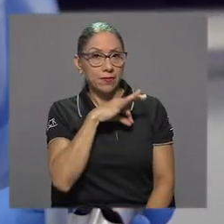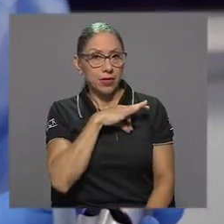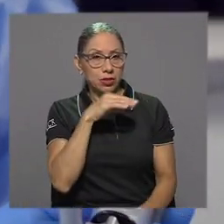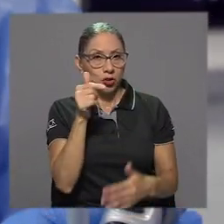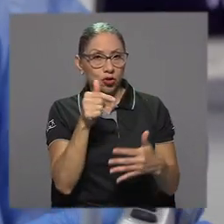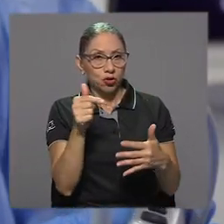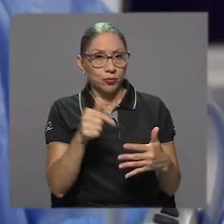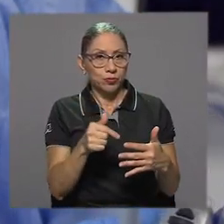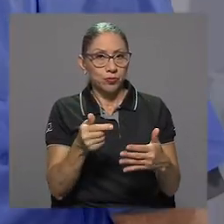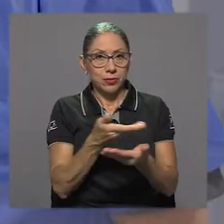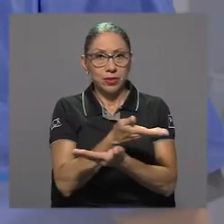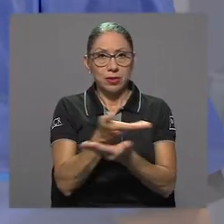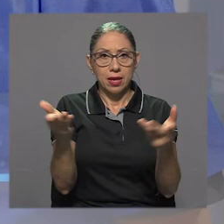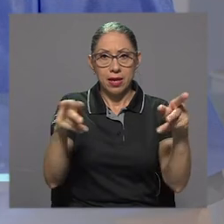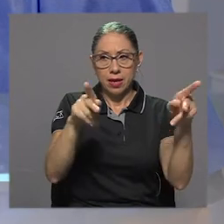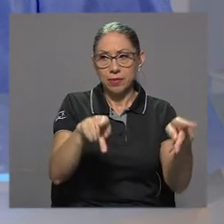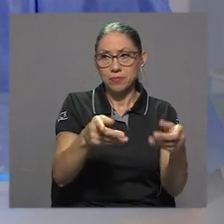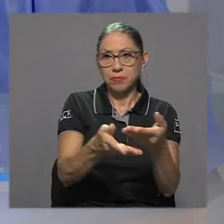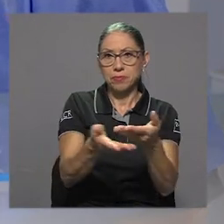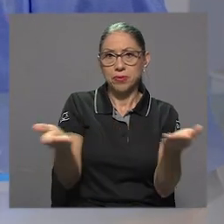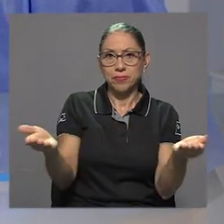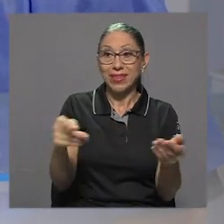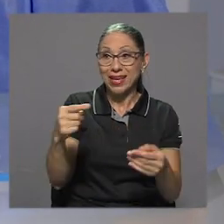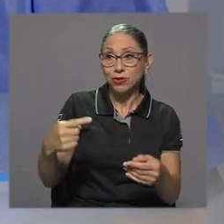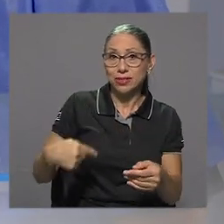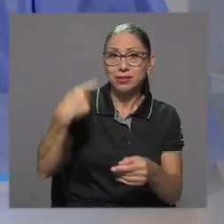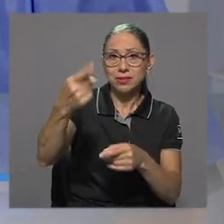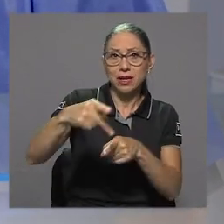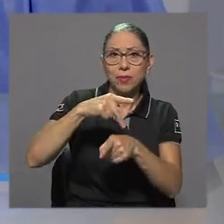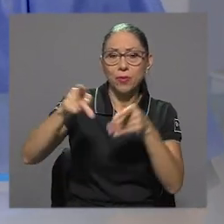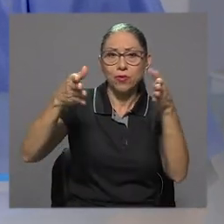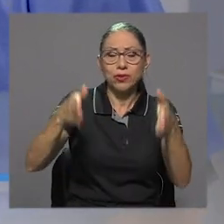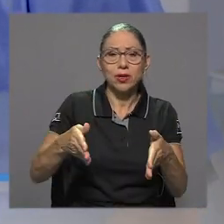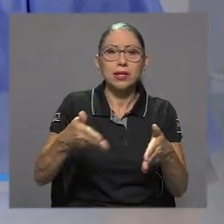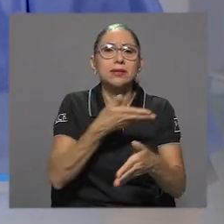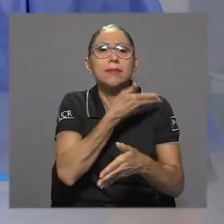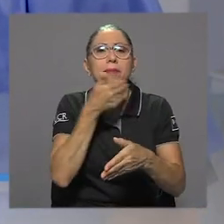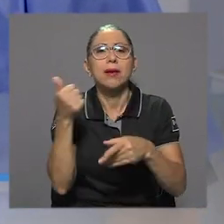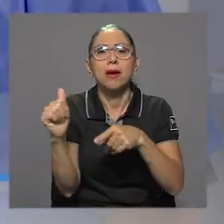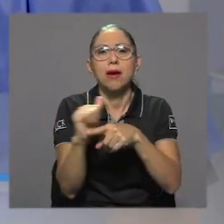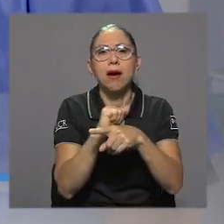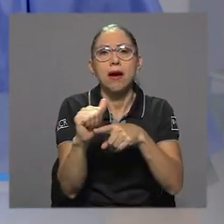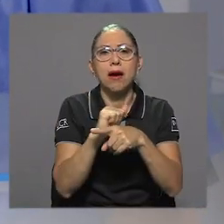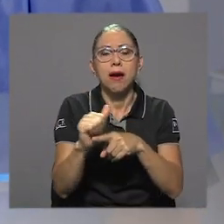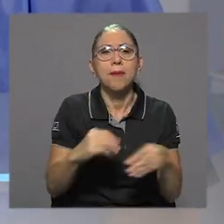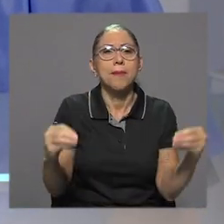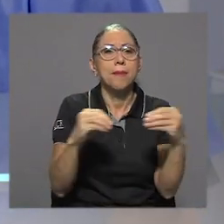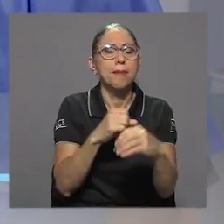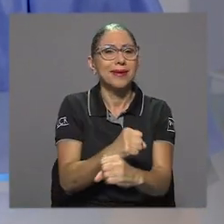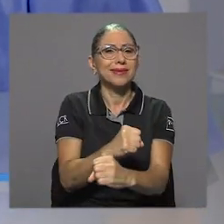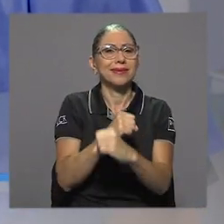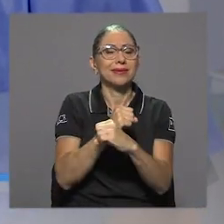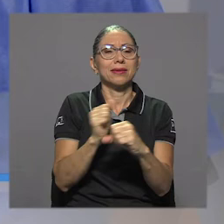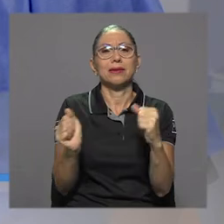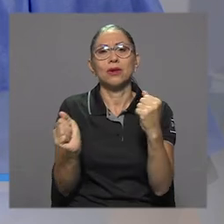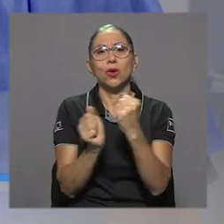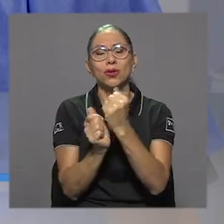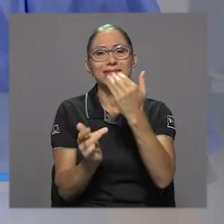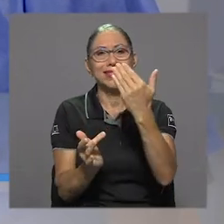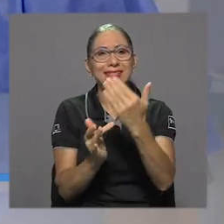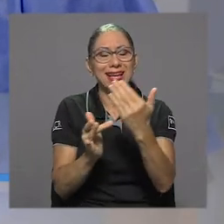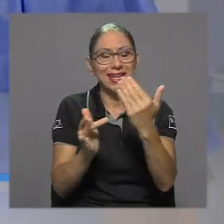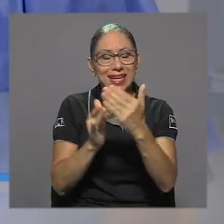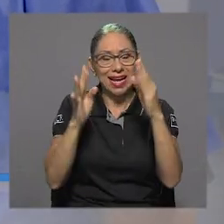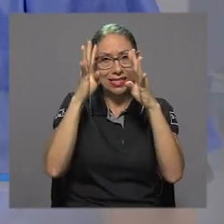profesional. Los beneficios que tiene la población serán profesionales con un mejor entrenamiento, mucho